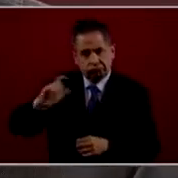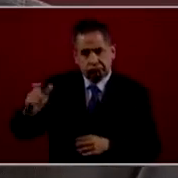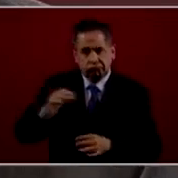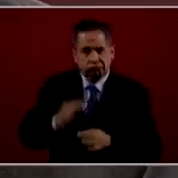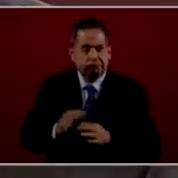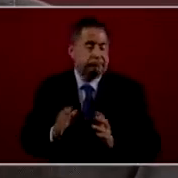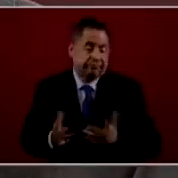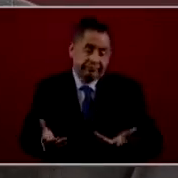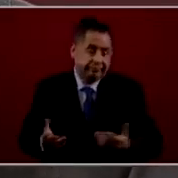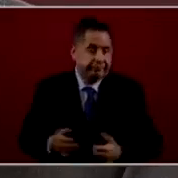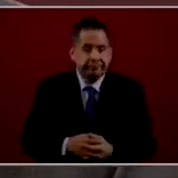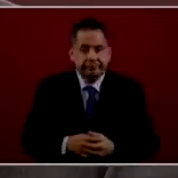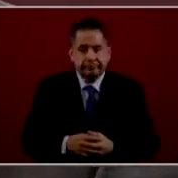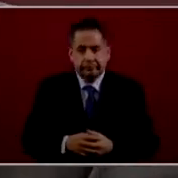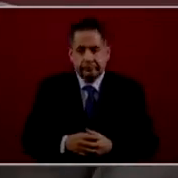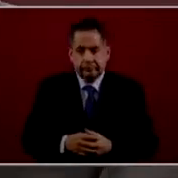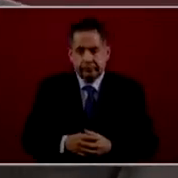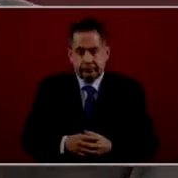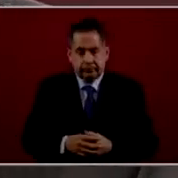Hay cosas que